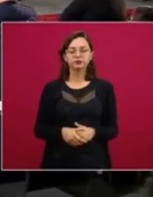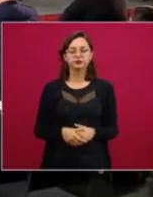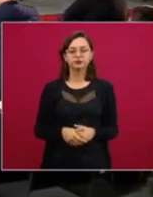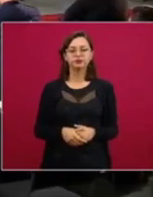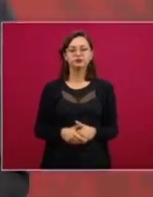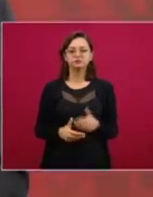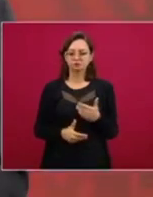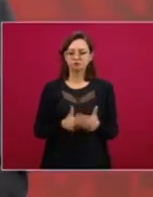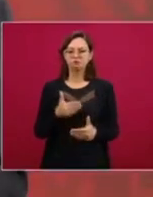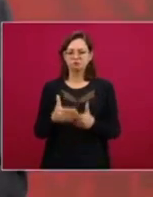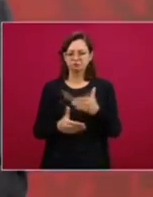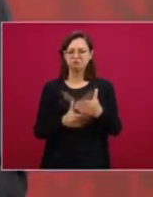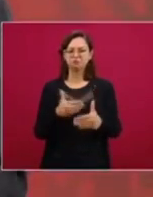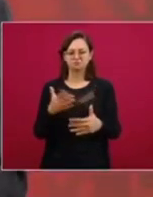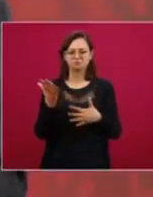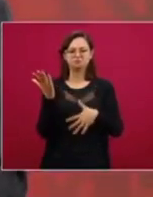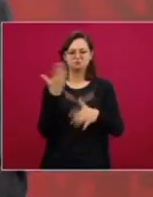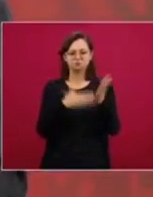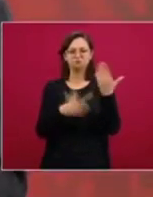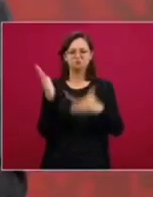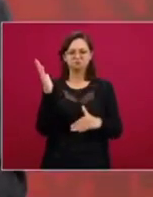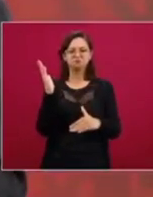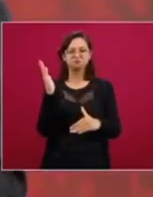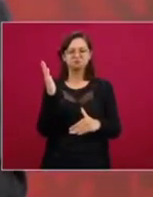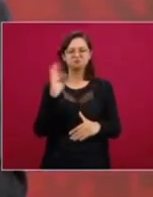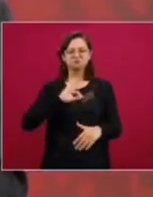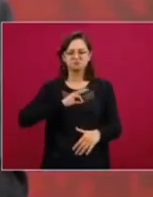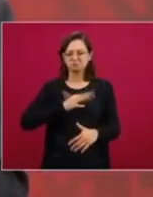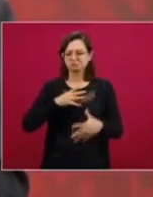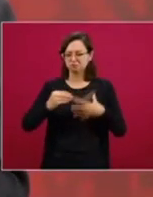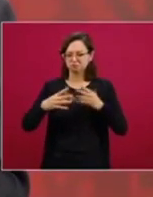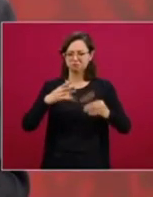Vamos a salir de esta pandemia.